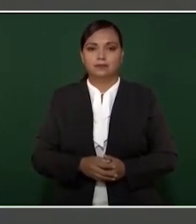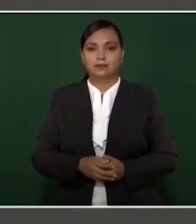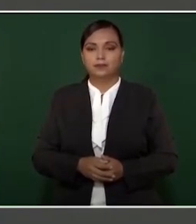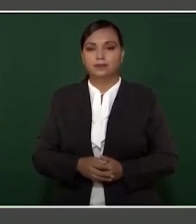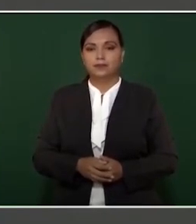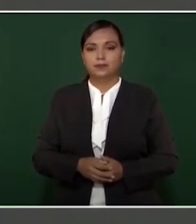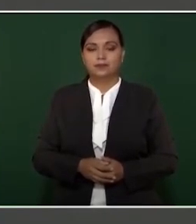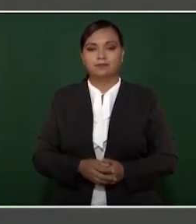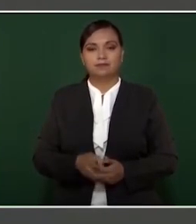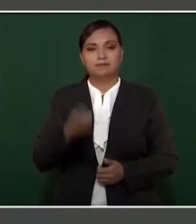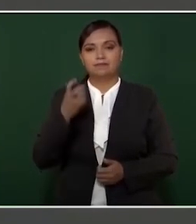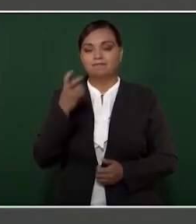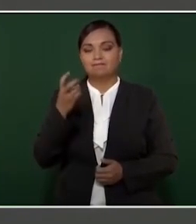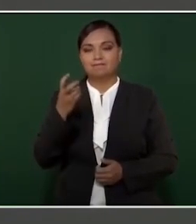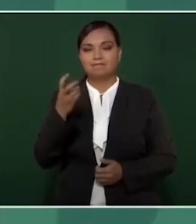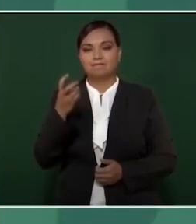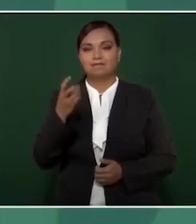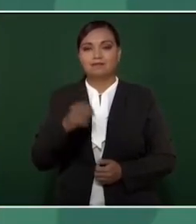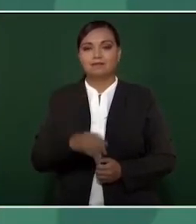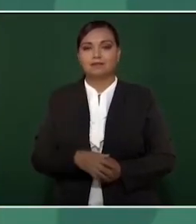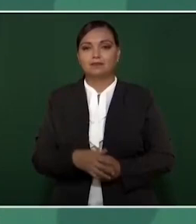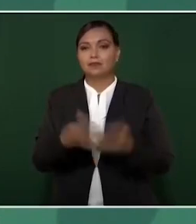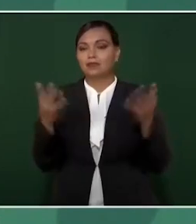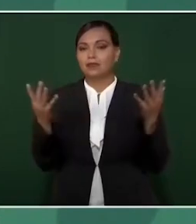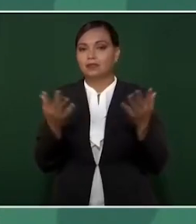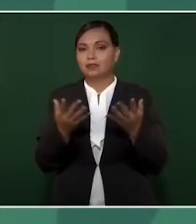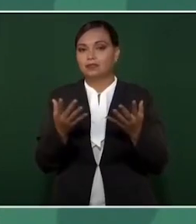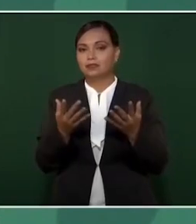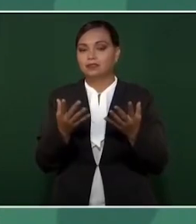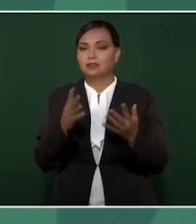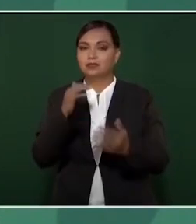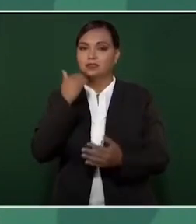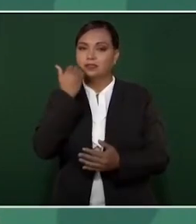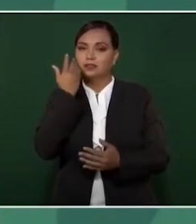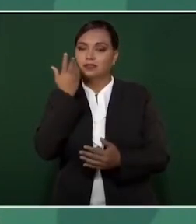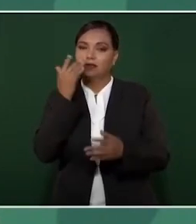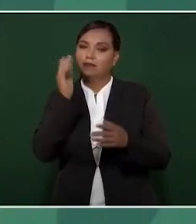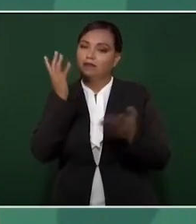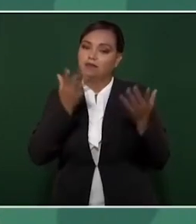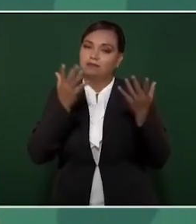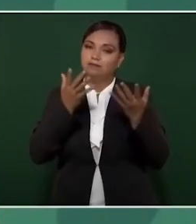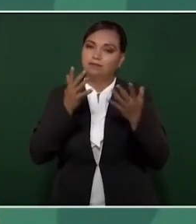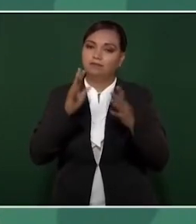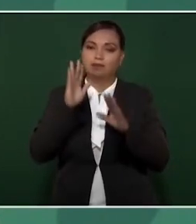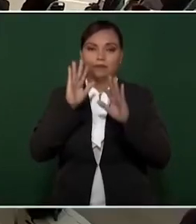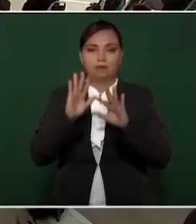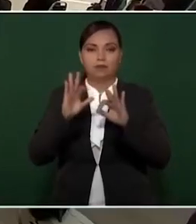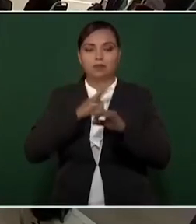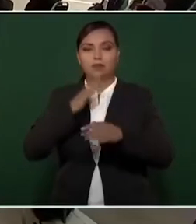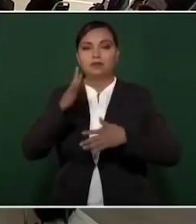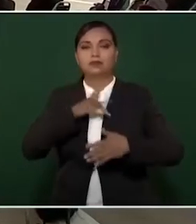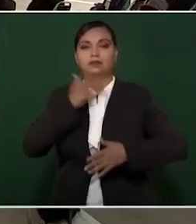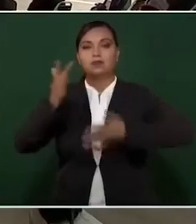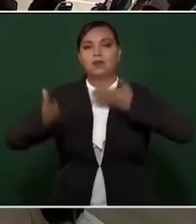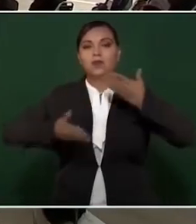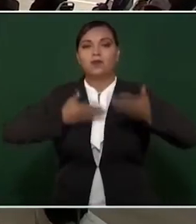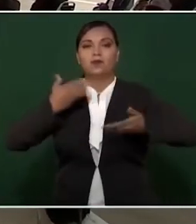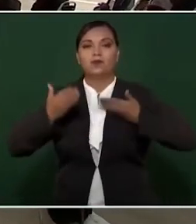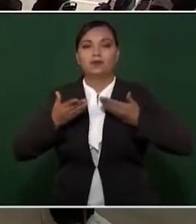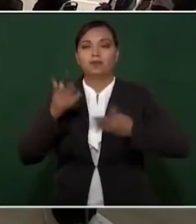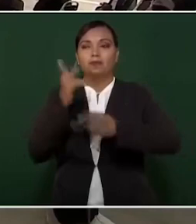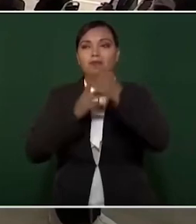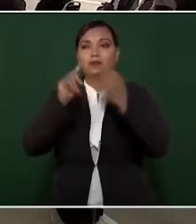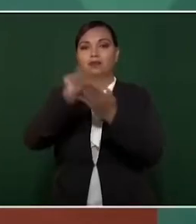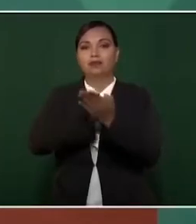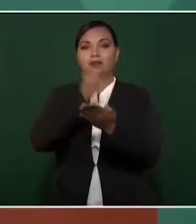Y eso es lo que vamos a procurar y estamos muy contentos de estar